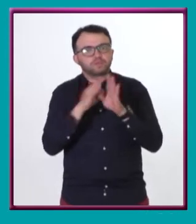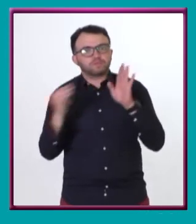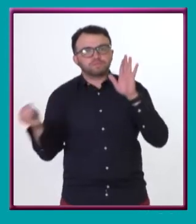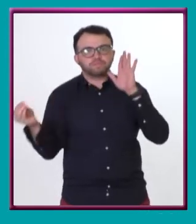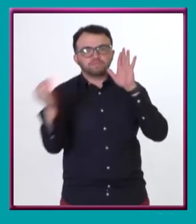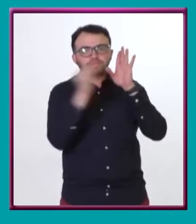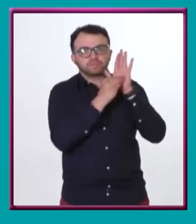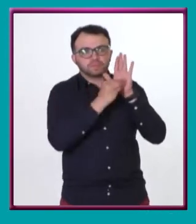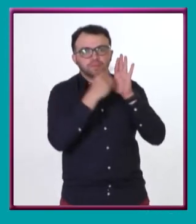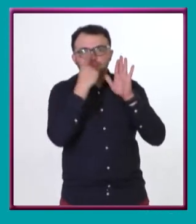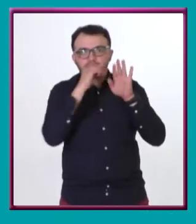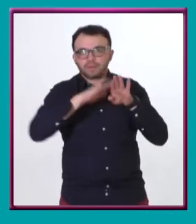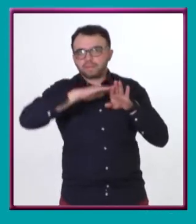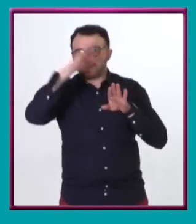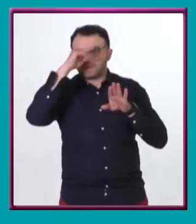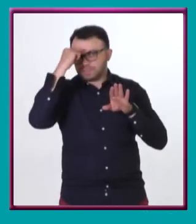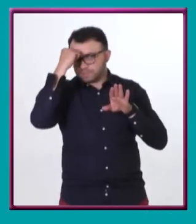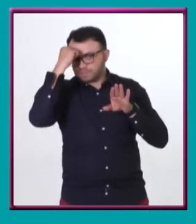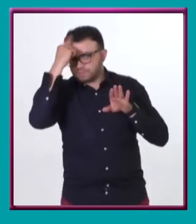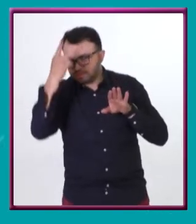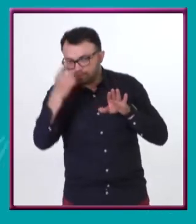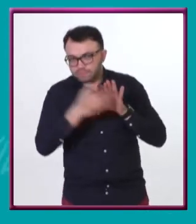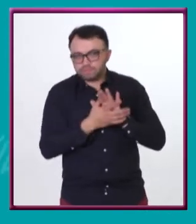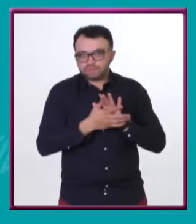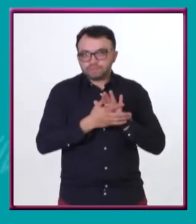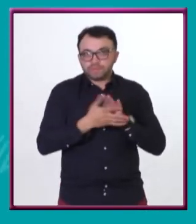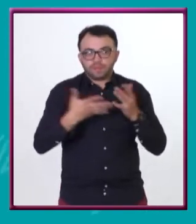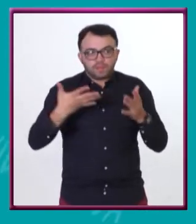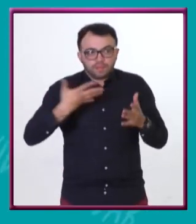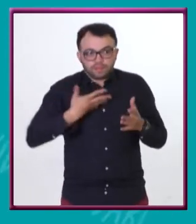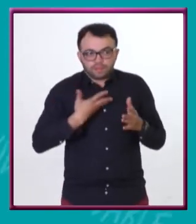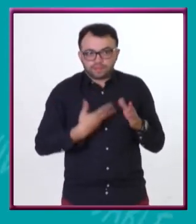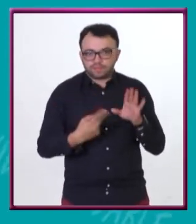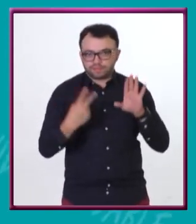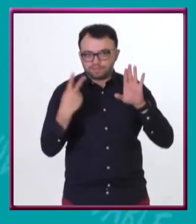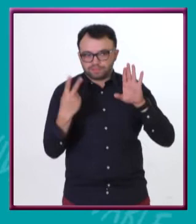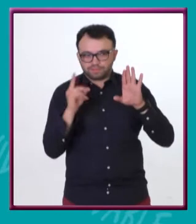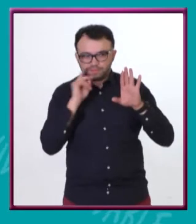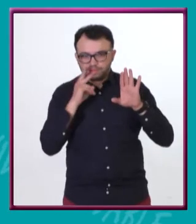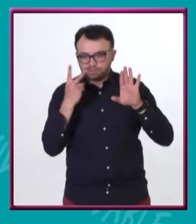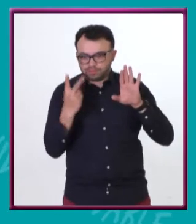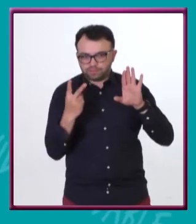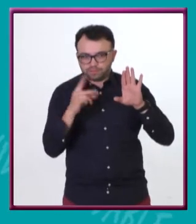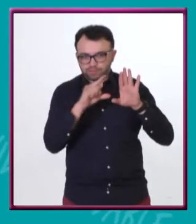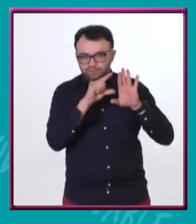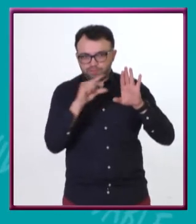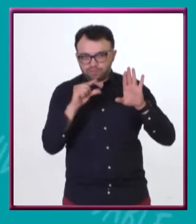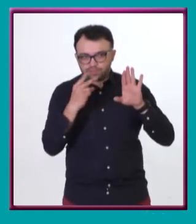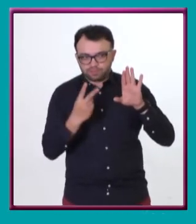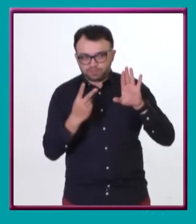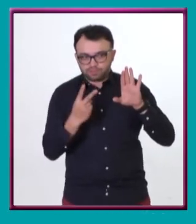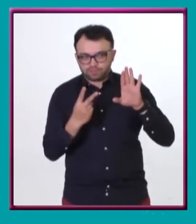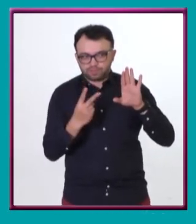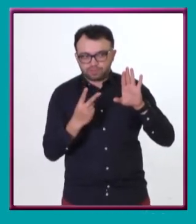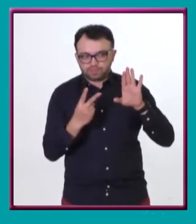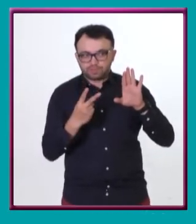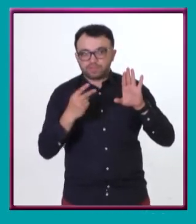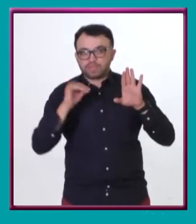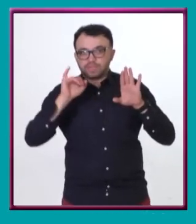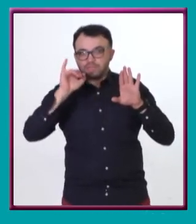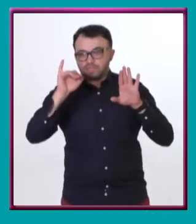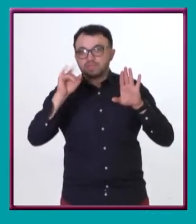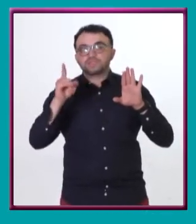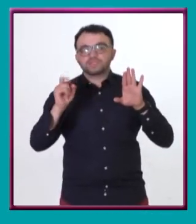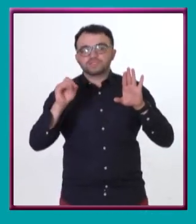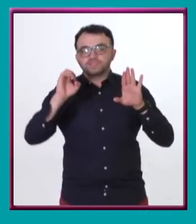suma y por eso le dicen sumatoria. Tenemos el 2 que aparece en cada término, la letra I que comenzará en 0